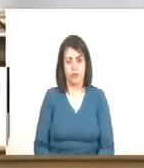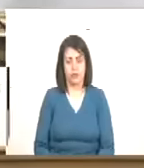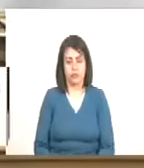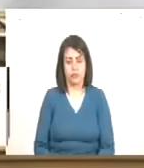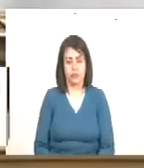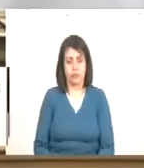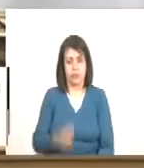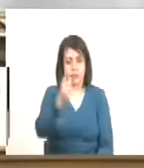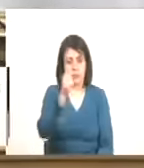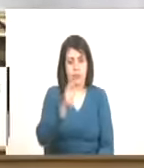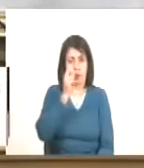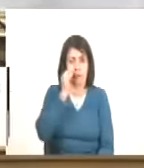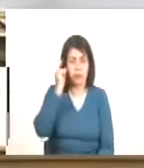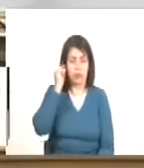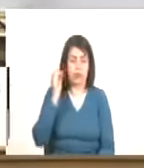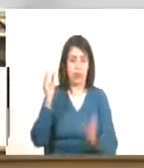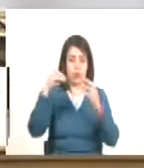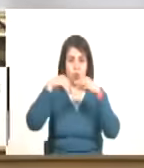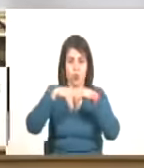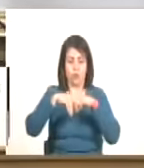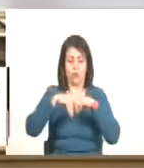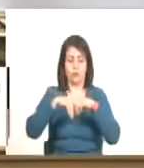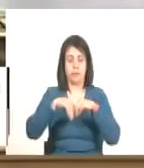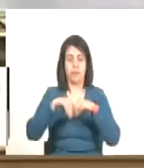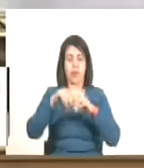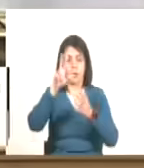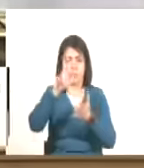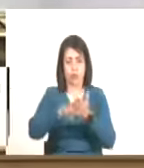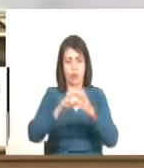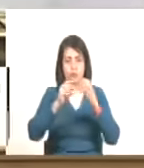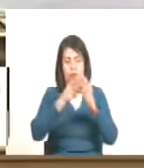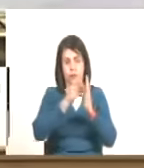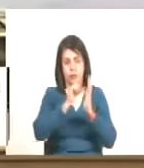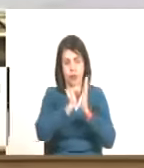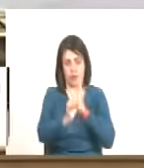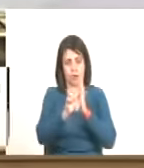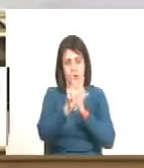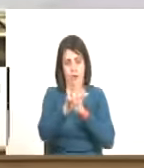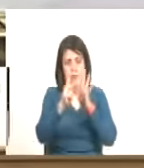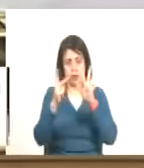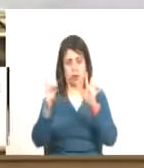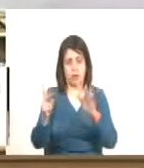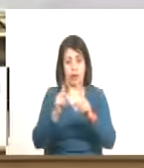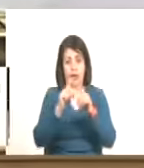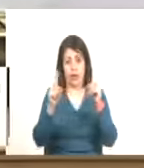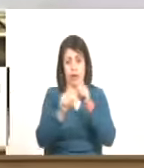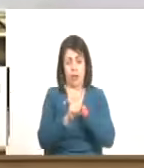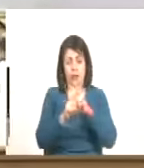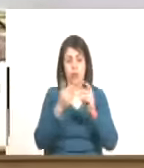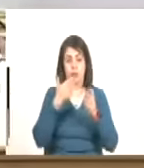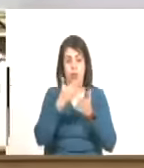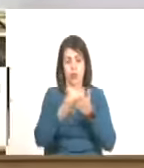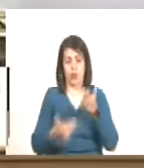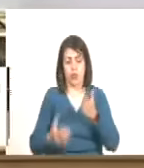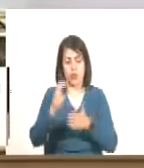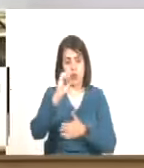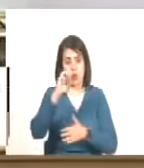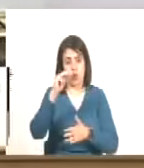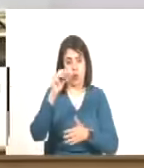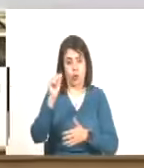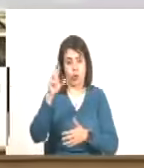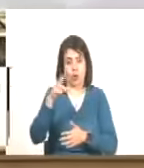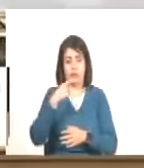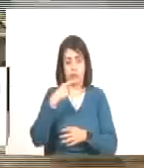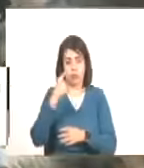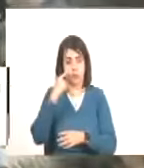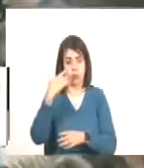Los diputados y diputadas que estén de acuerdo en aprobar el artículo 37 con la modificación propuesta por el diputado Marávila, hacerlo con la señal de